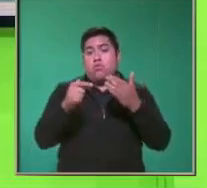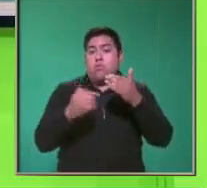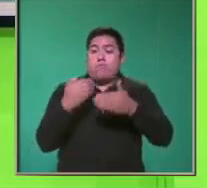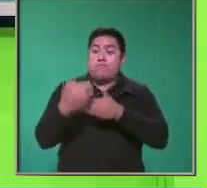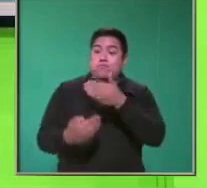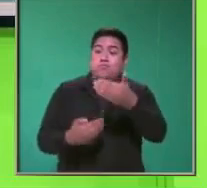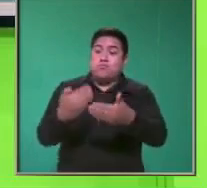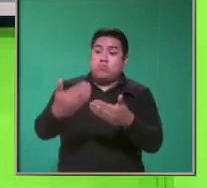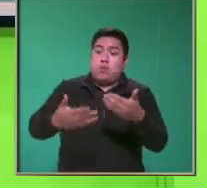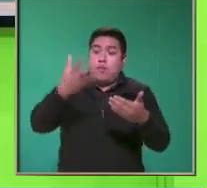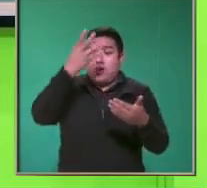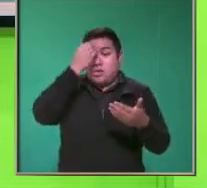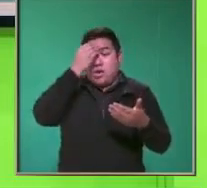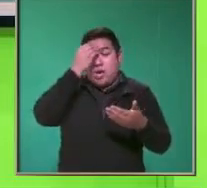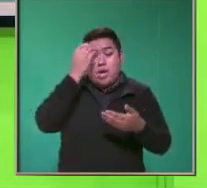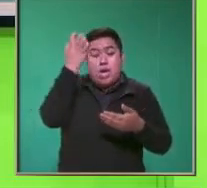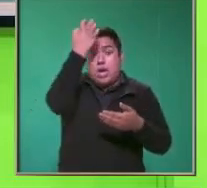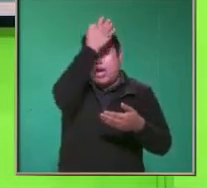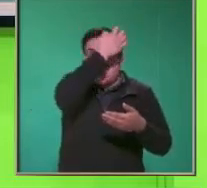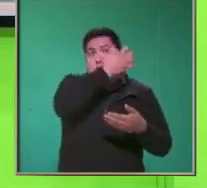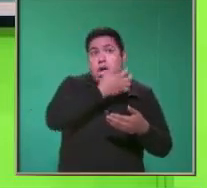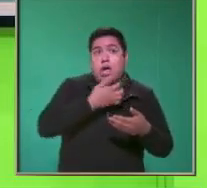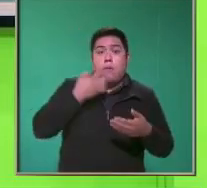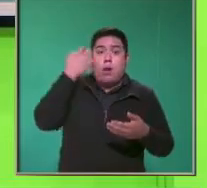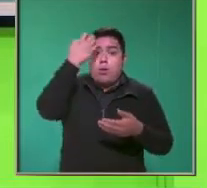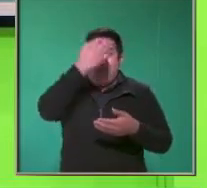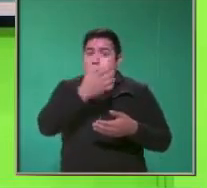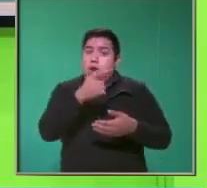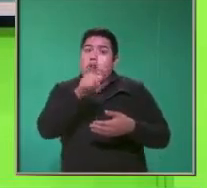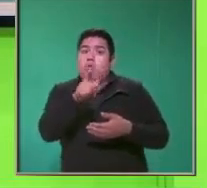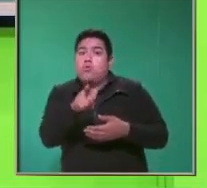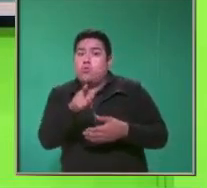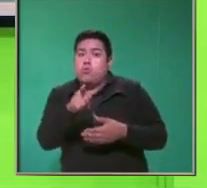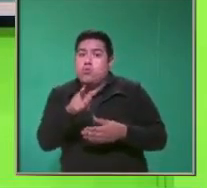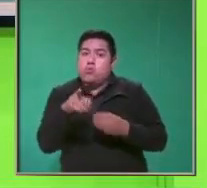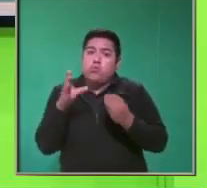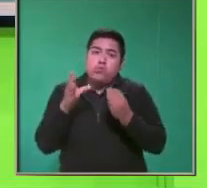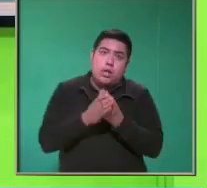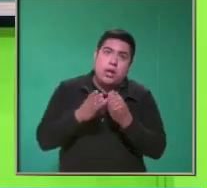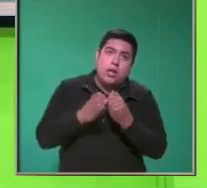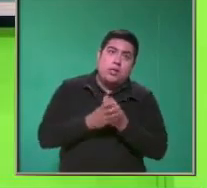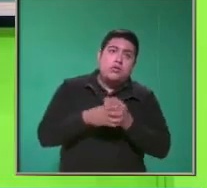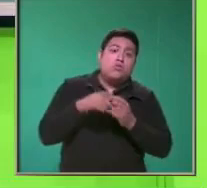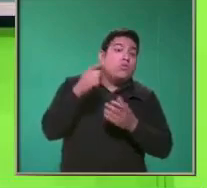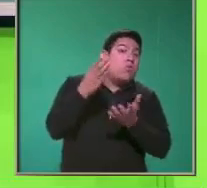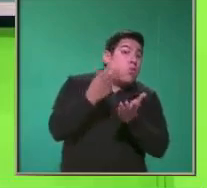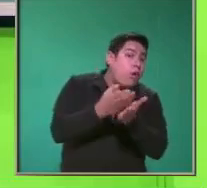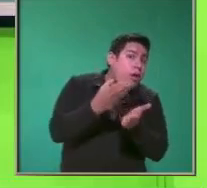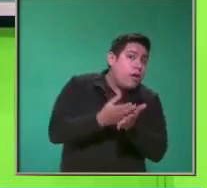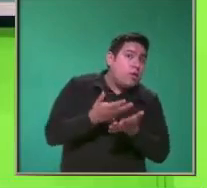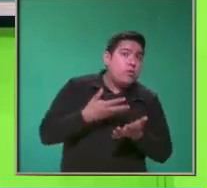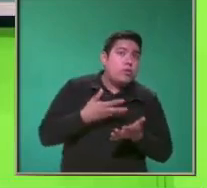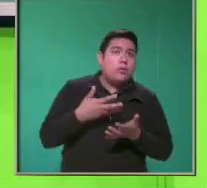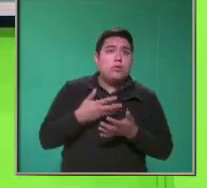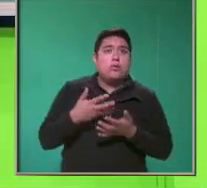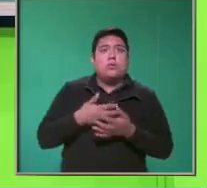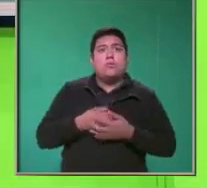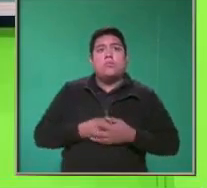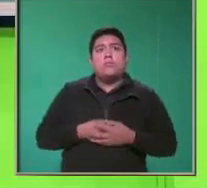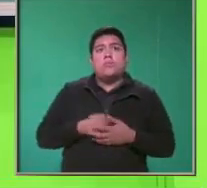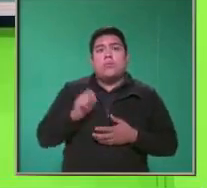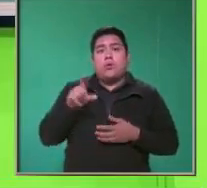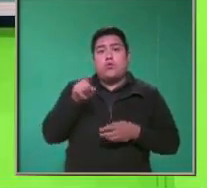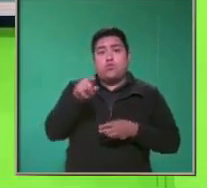para evaluar tu trimestre. Entonces es importante que tengas tu libreta y que acerques